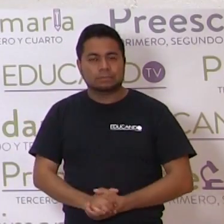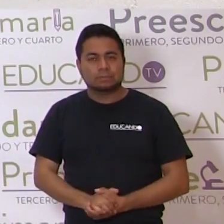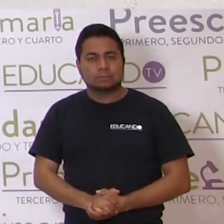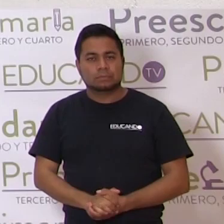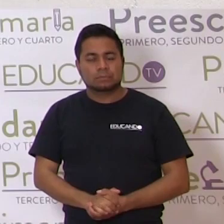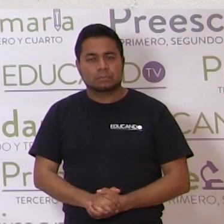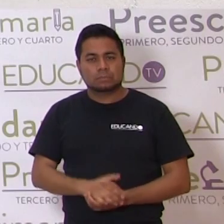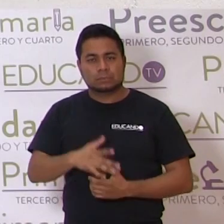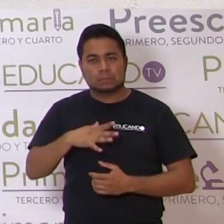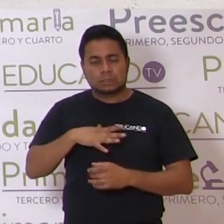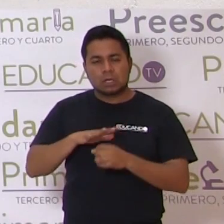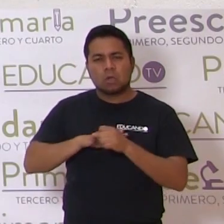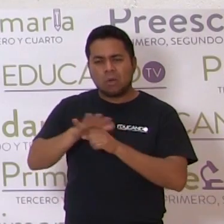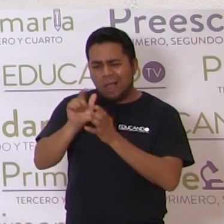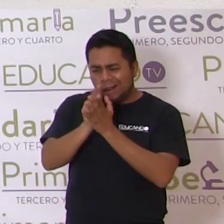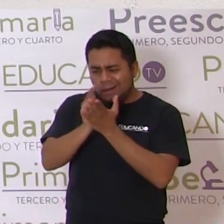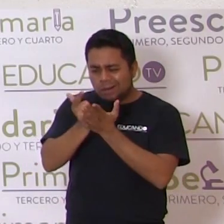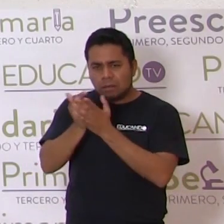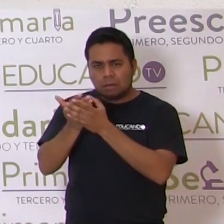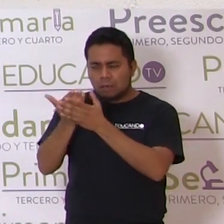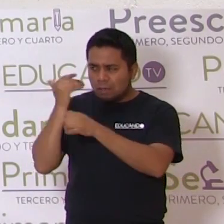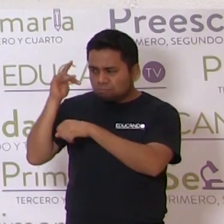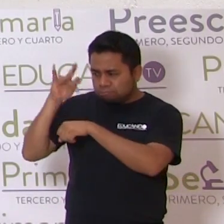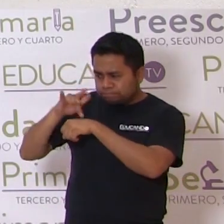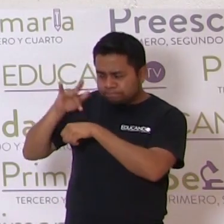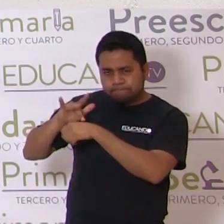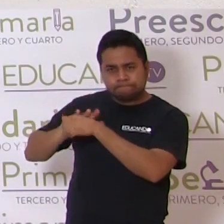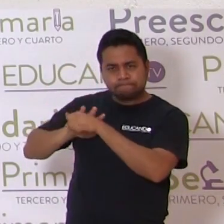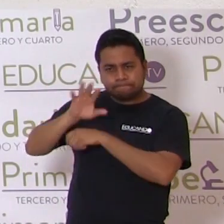va la bibliografía.